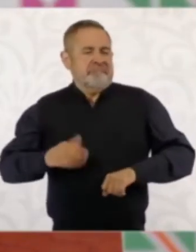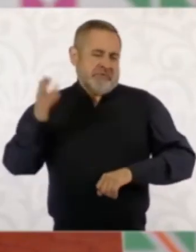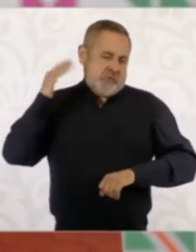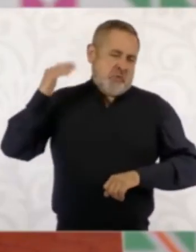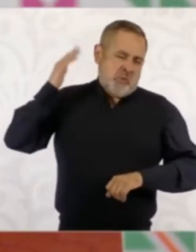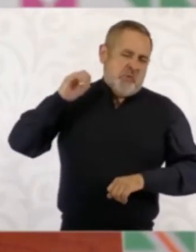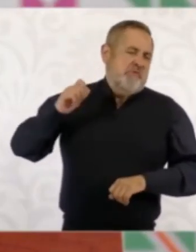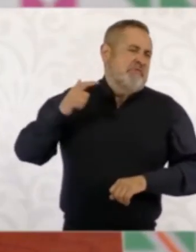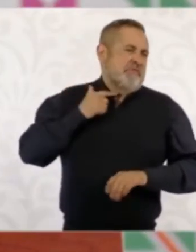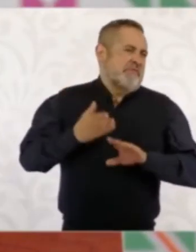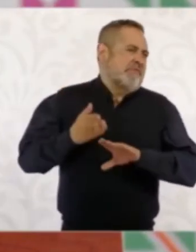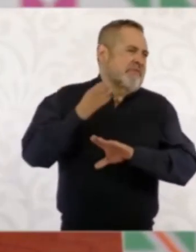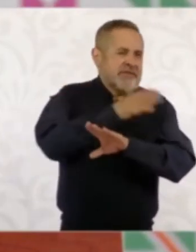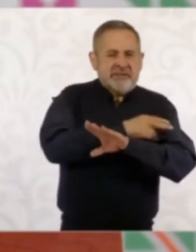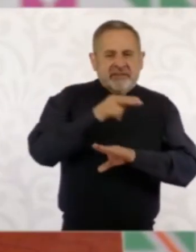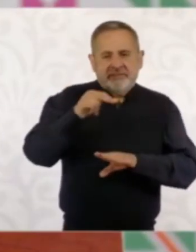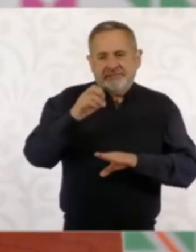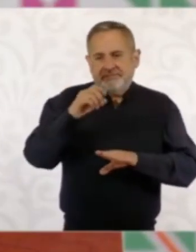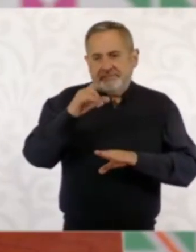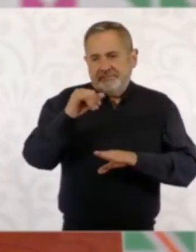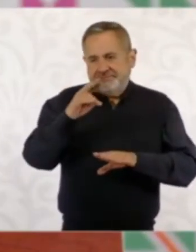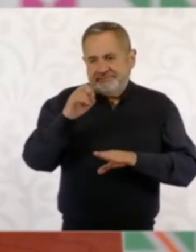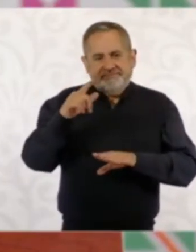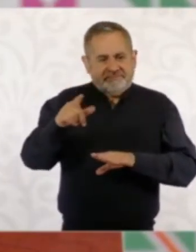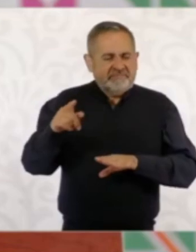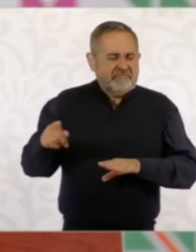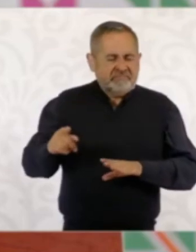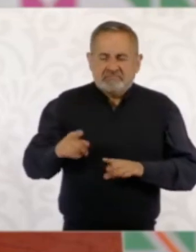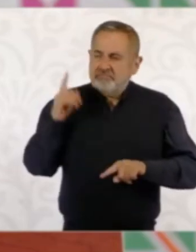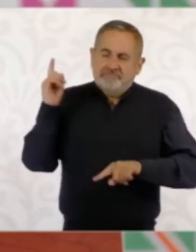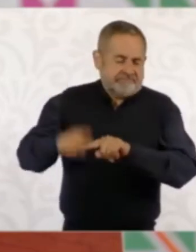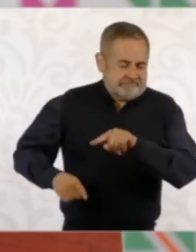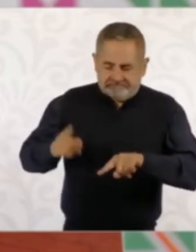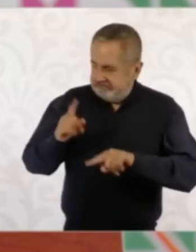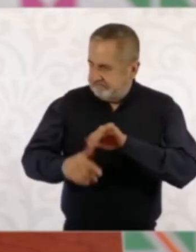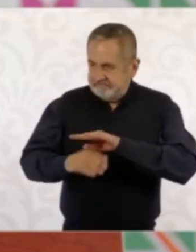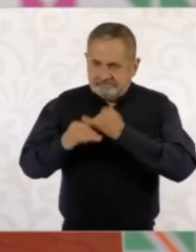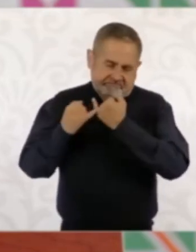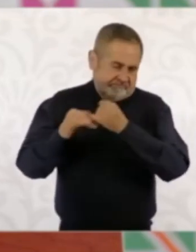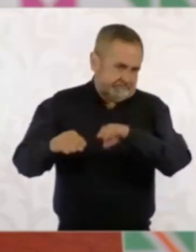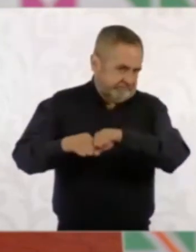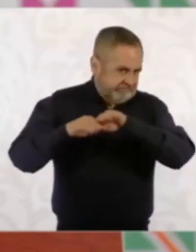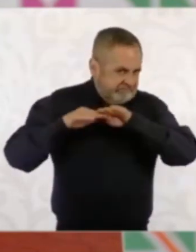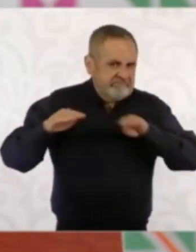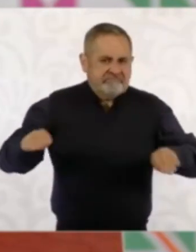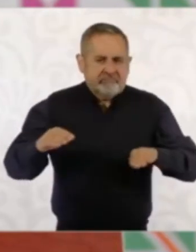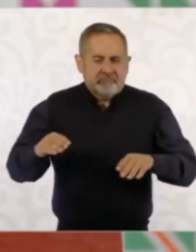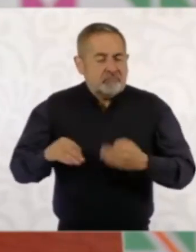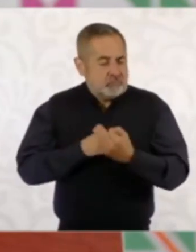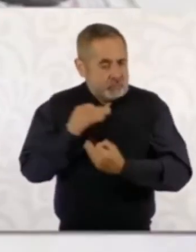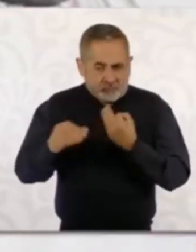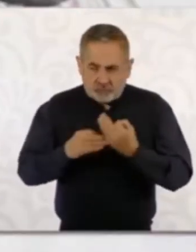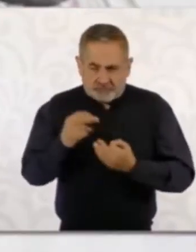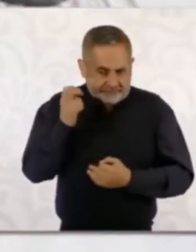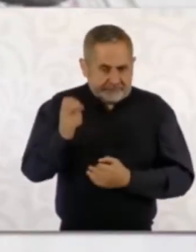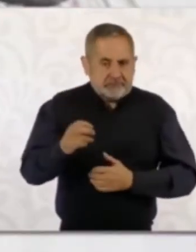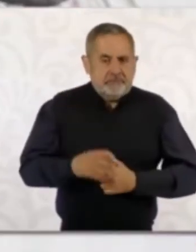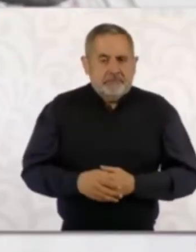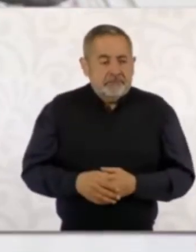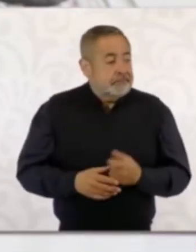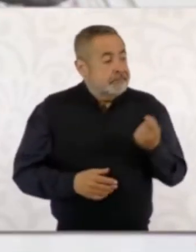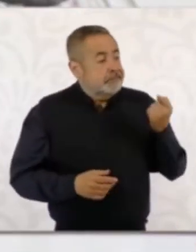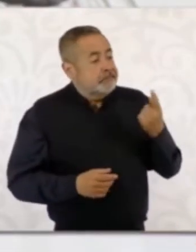en el neoliberalismo o en imposición del neoliberalismo. Eso es lo que